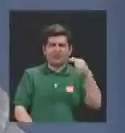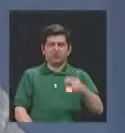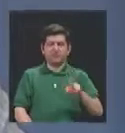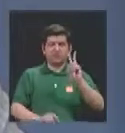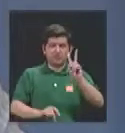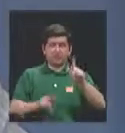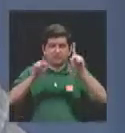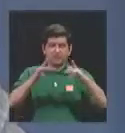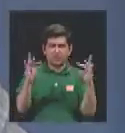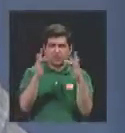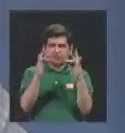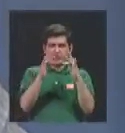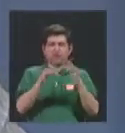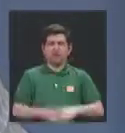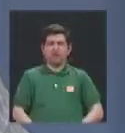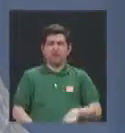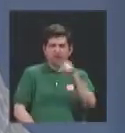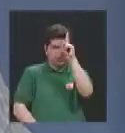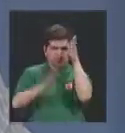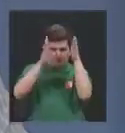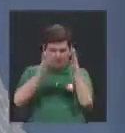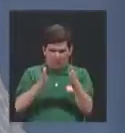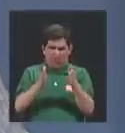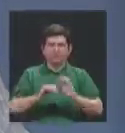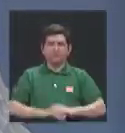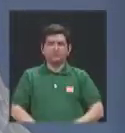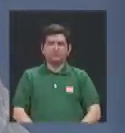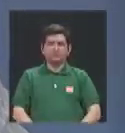Ricardo González, que son 2 contactados peruanos,